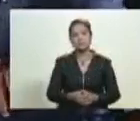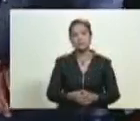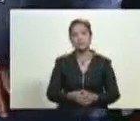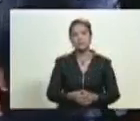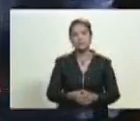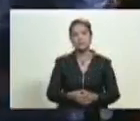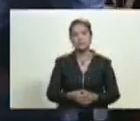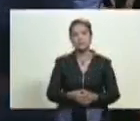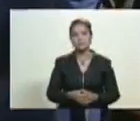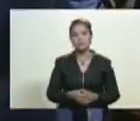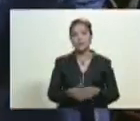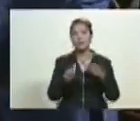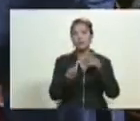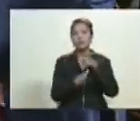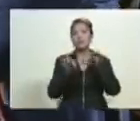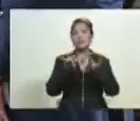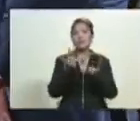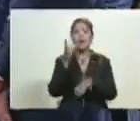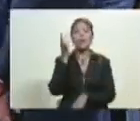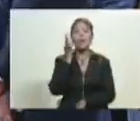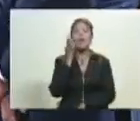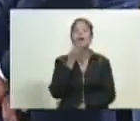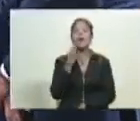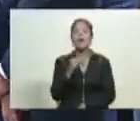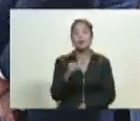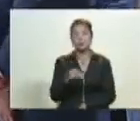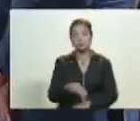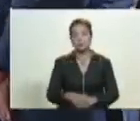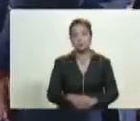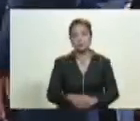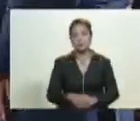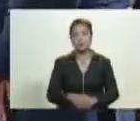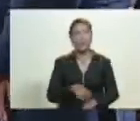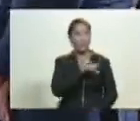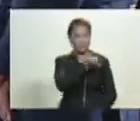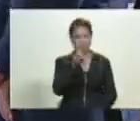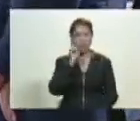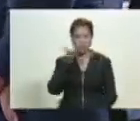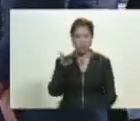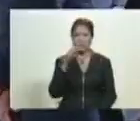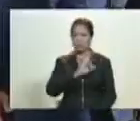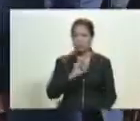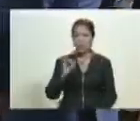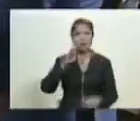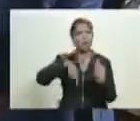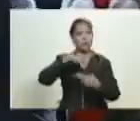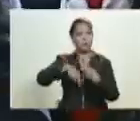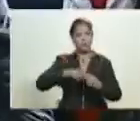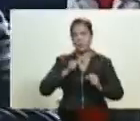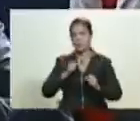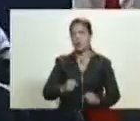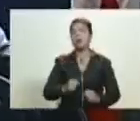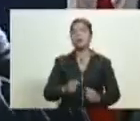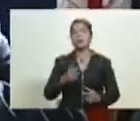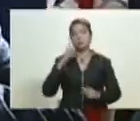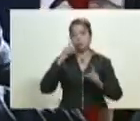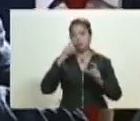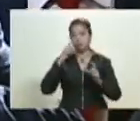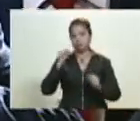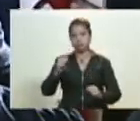ser su secretaria de esta asamblea, propongo a una joven. Ustedes la han visto por allí, revolucionaria,